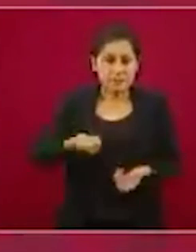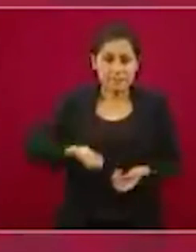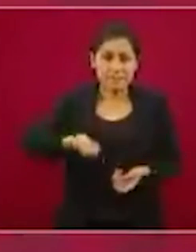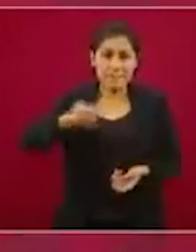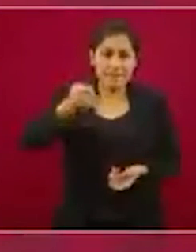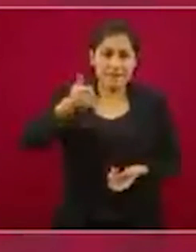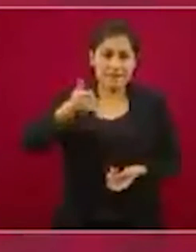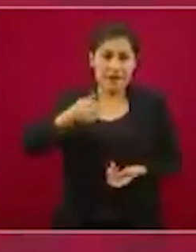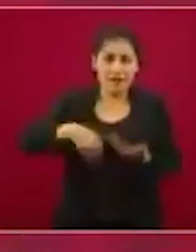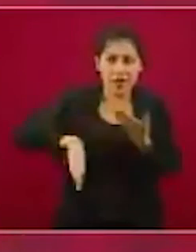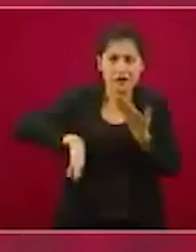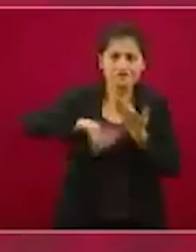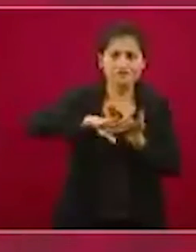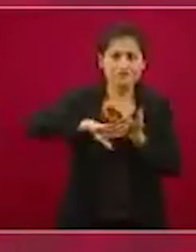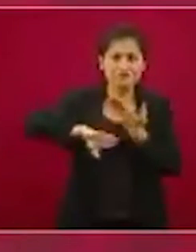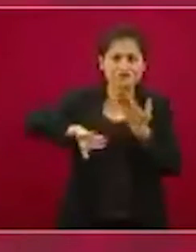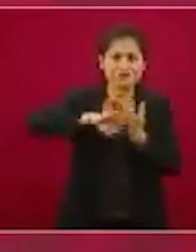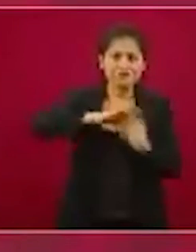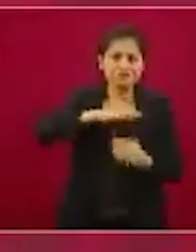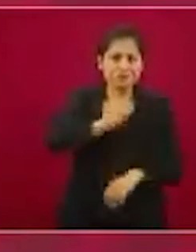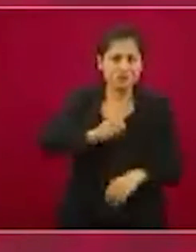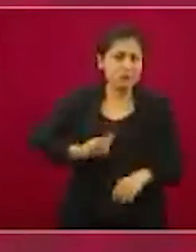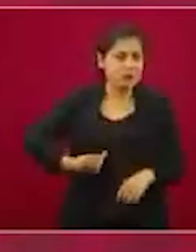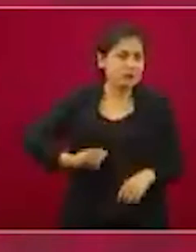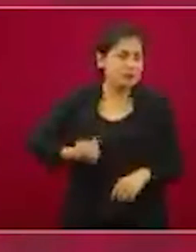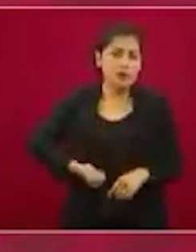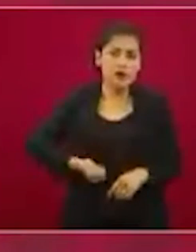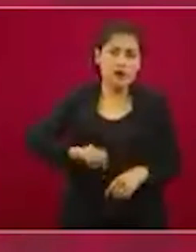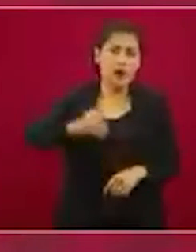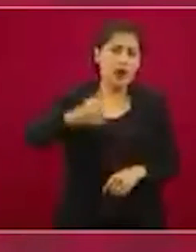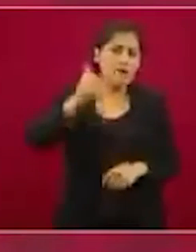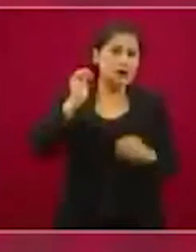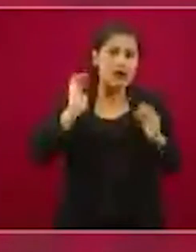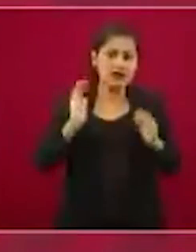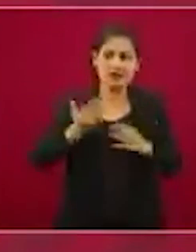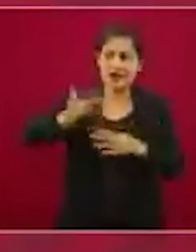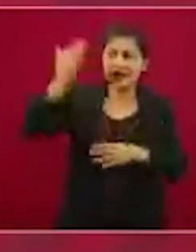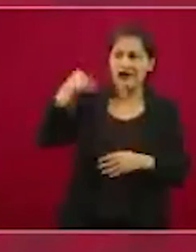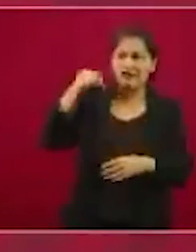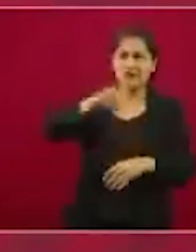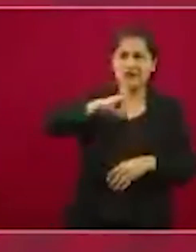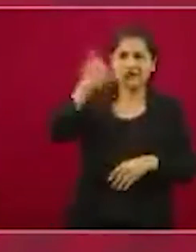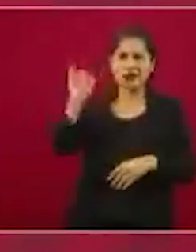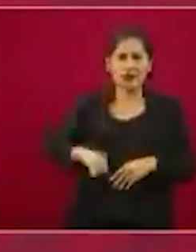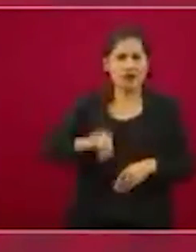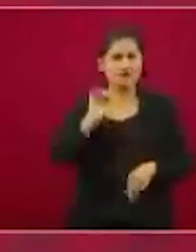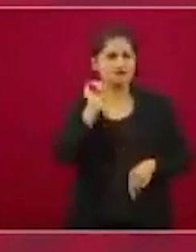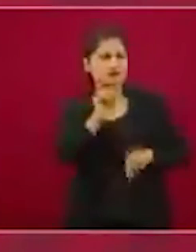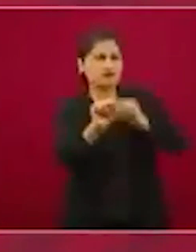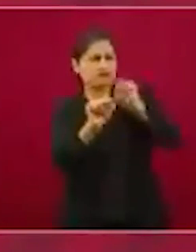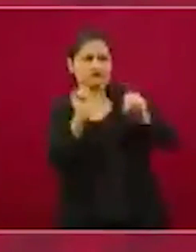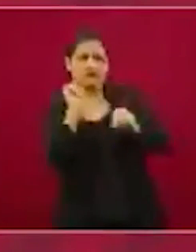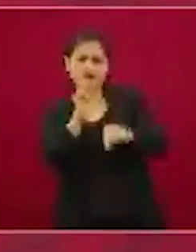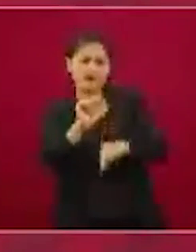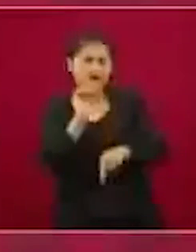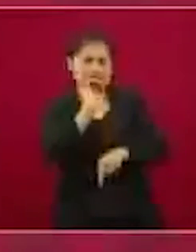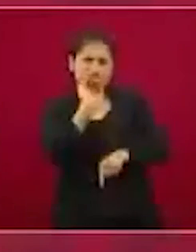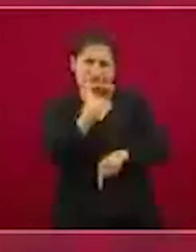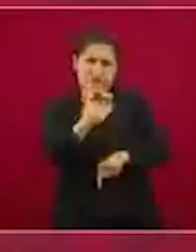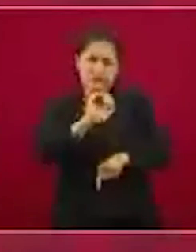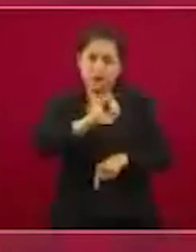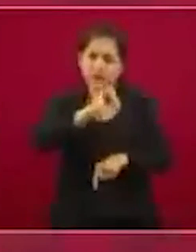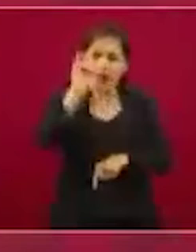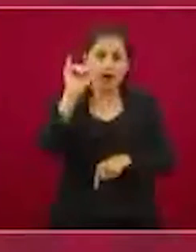necesaria una política para revalorizar la educación de la salud y que sea impartida en escuelas y transmitida a toda la población